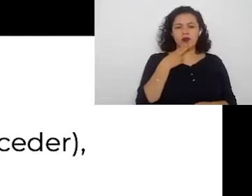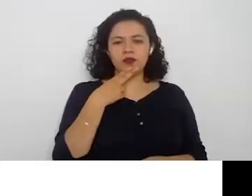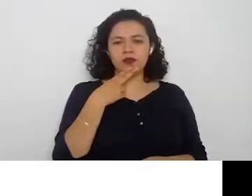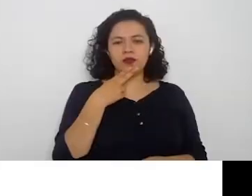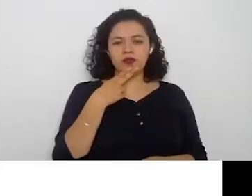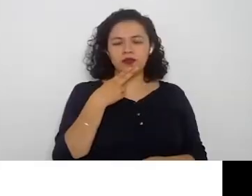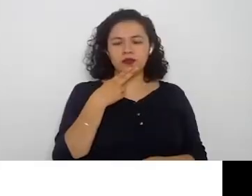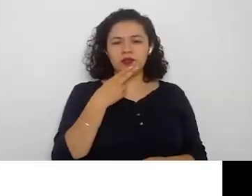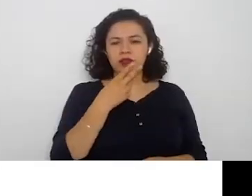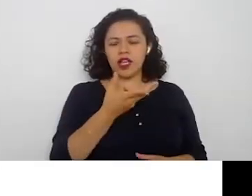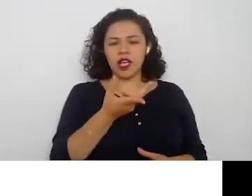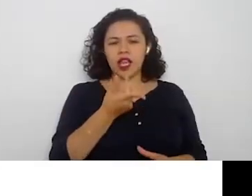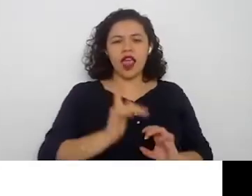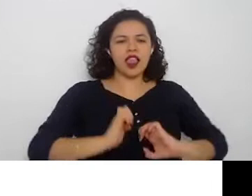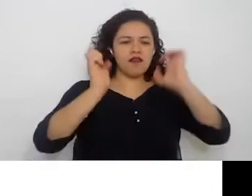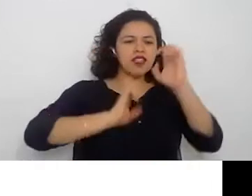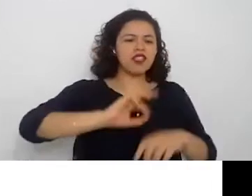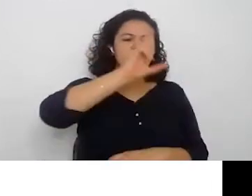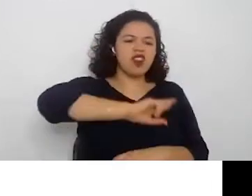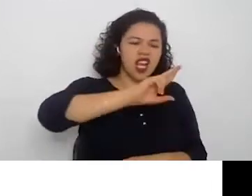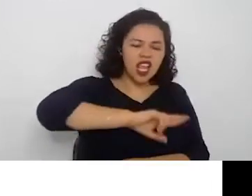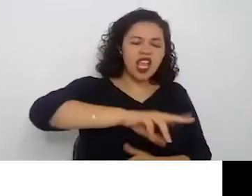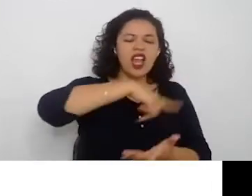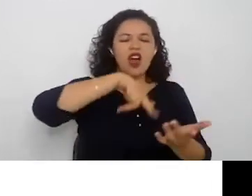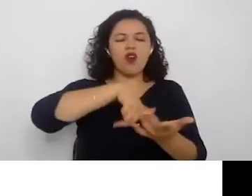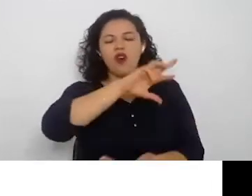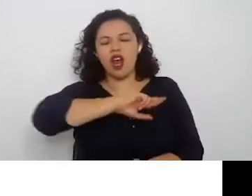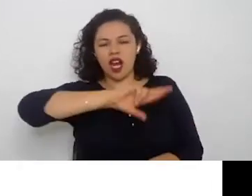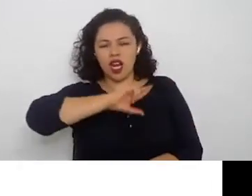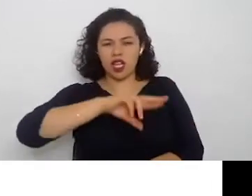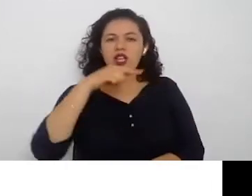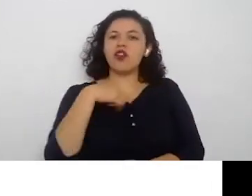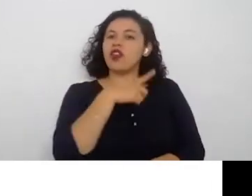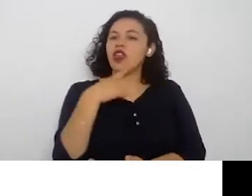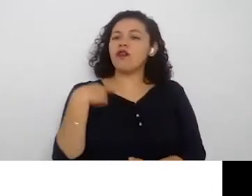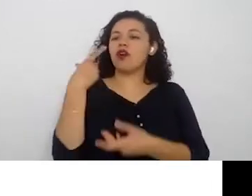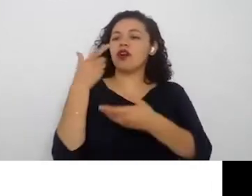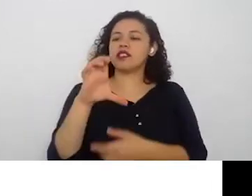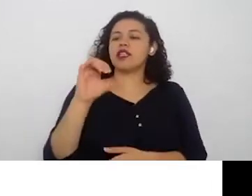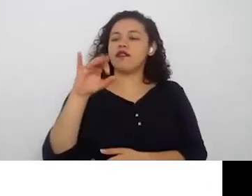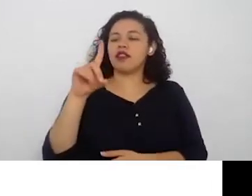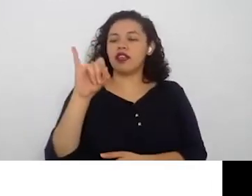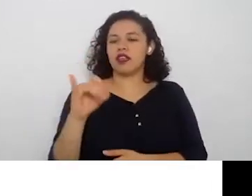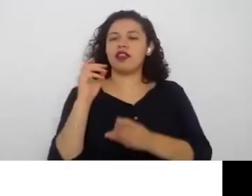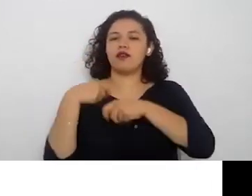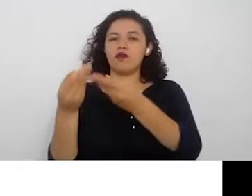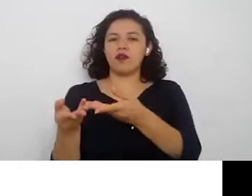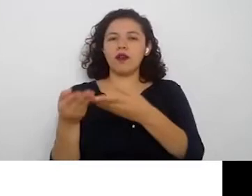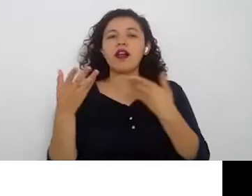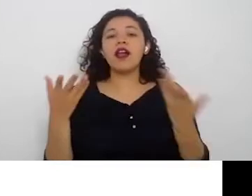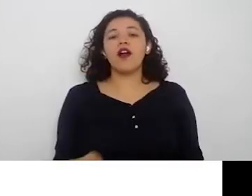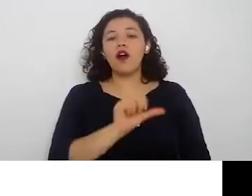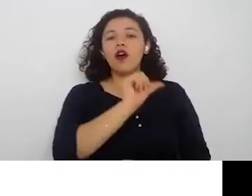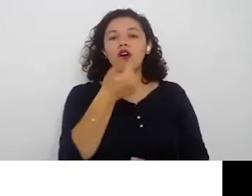los arrendamos, que los rentamos, también hay que emitir un CFDI. Entonces, otra de las obligaciones